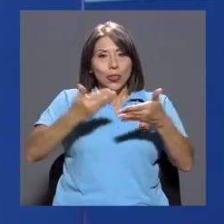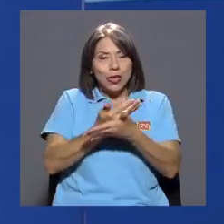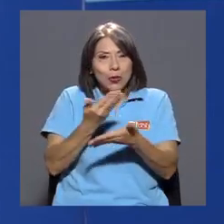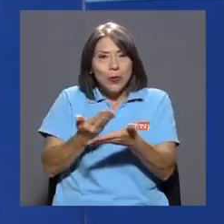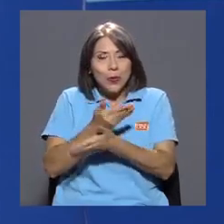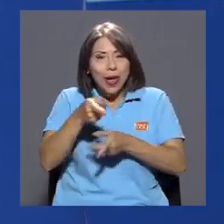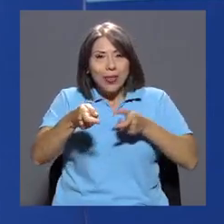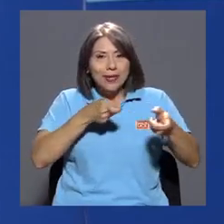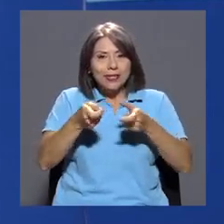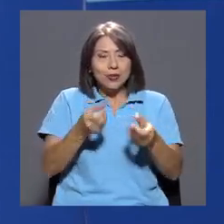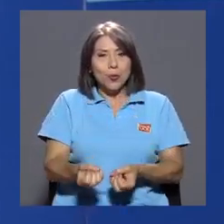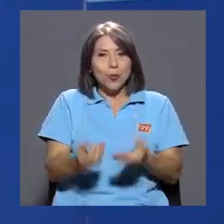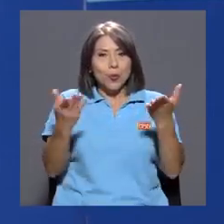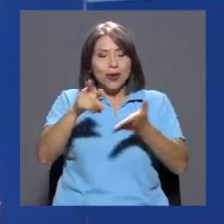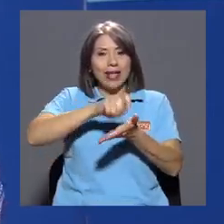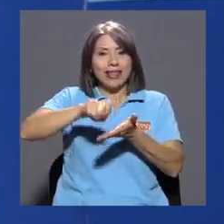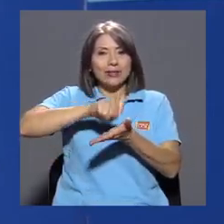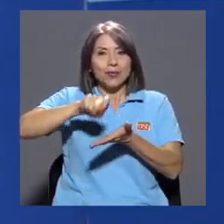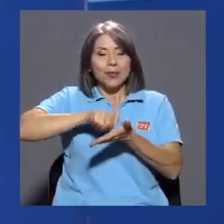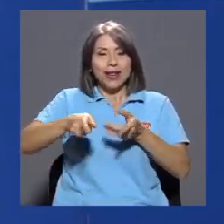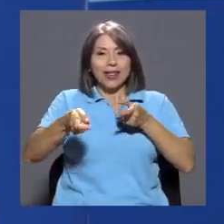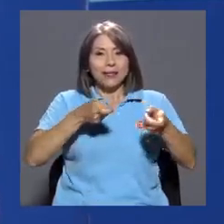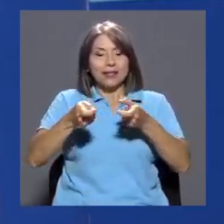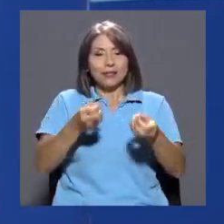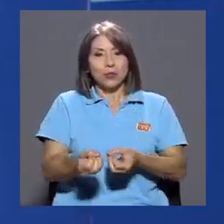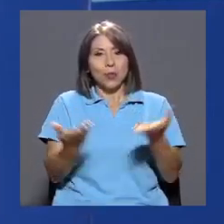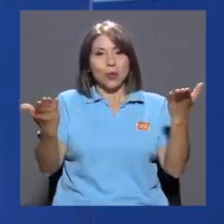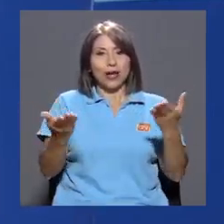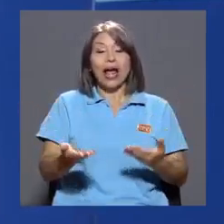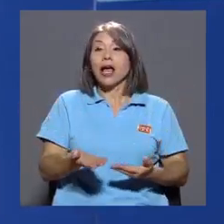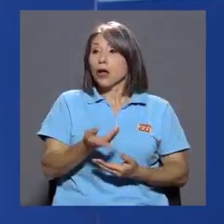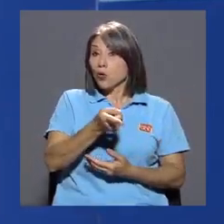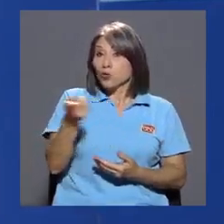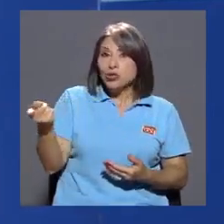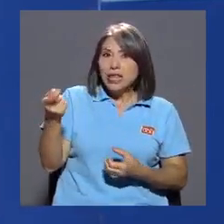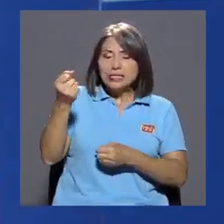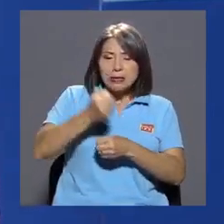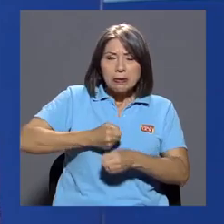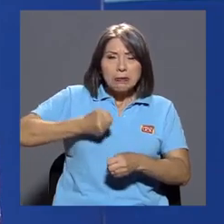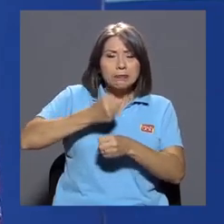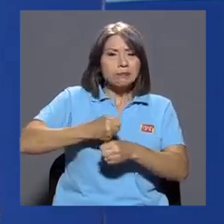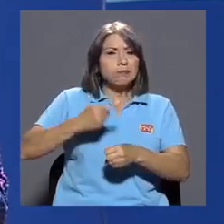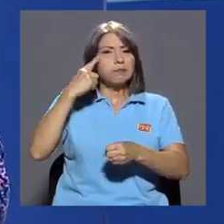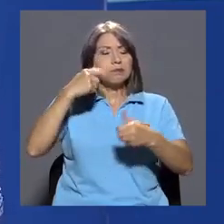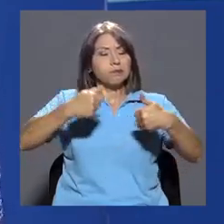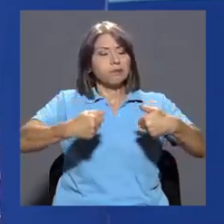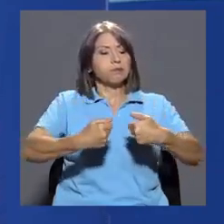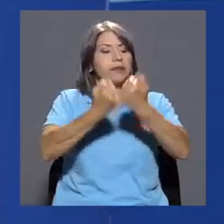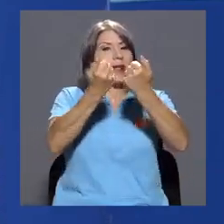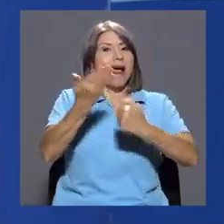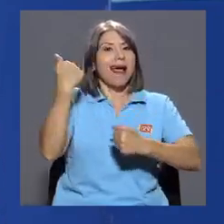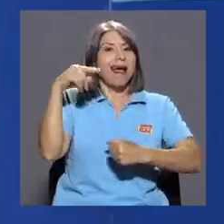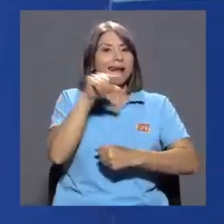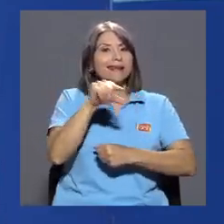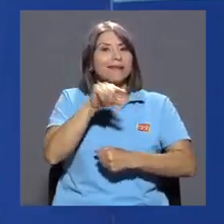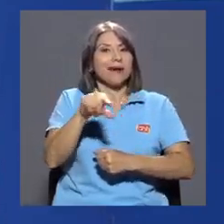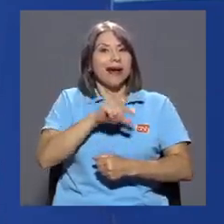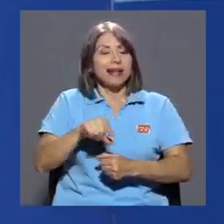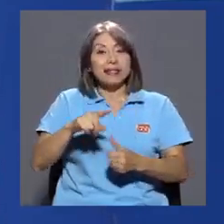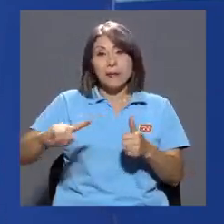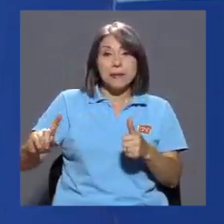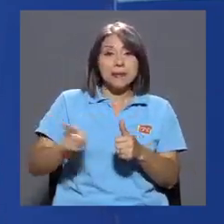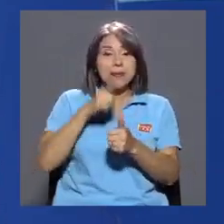en Administración Pública de la Escuela de Administración Pública y ustedes se dieron a la tarea y al reto de realizar hace unas semanas la primera Escuela de